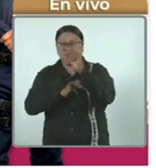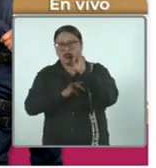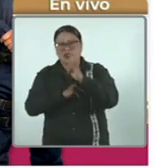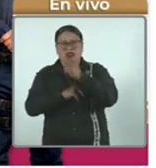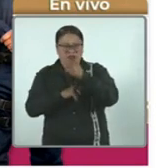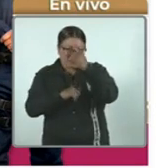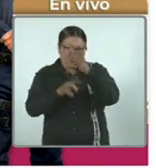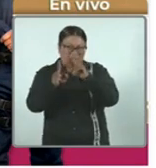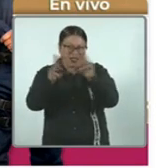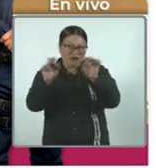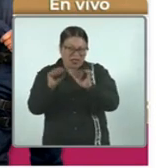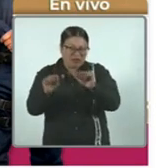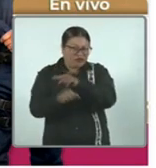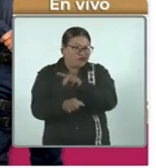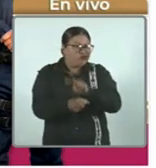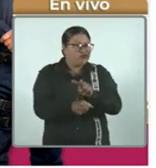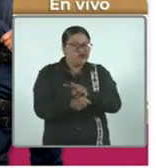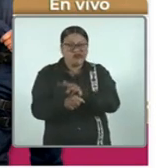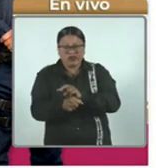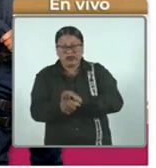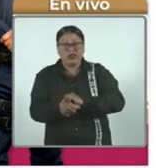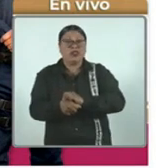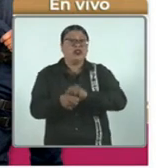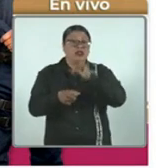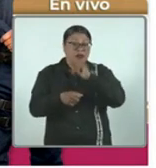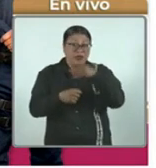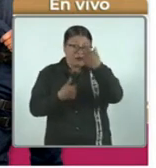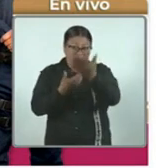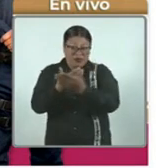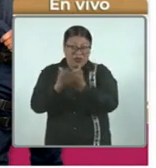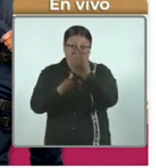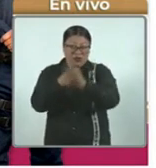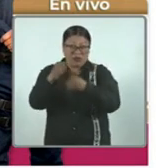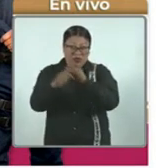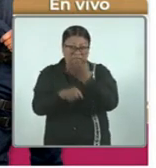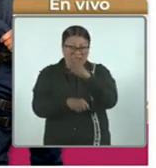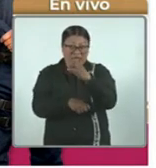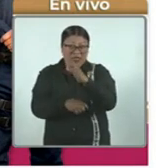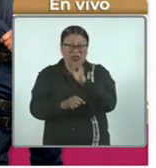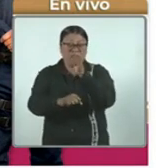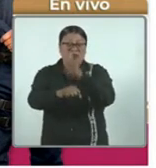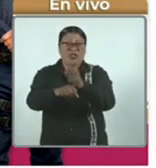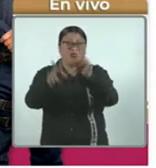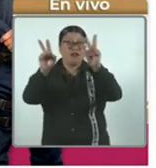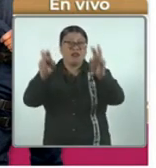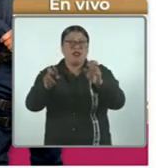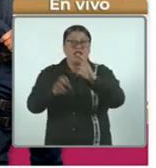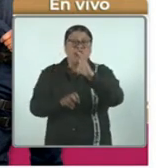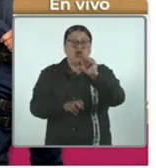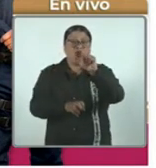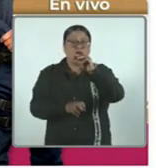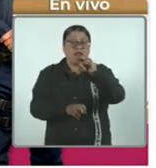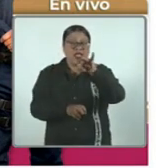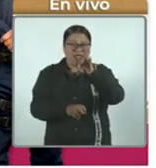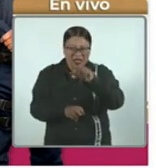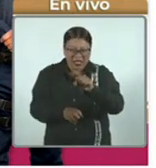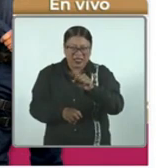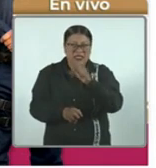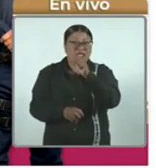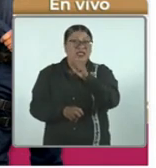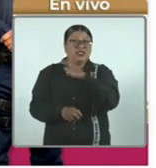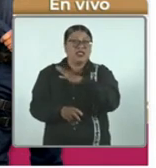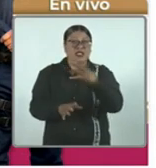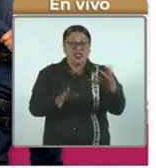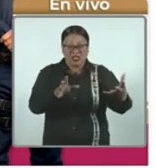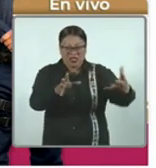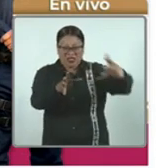paz, pero además se constituirá a partir del próximo año, en enero, un programa que se denomina Colmenas, que es donde se integrará